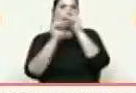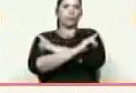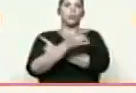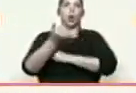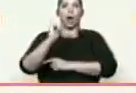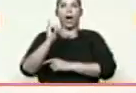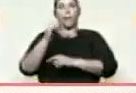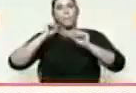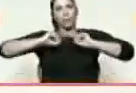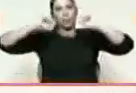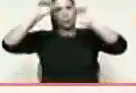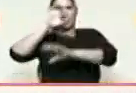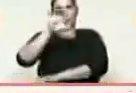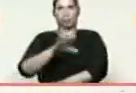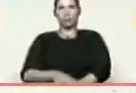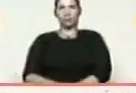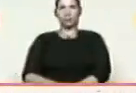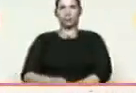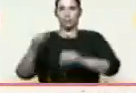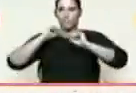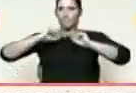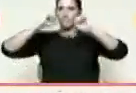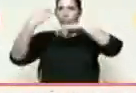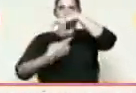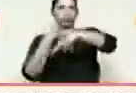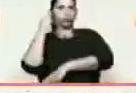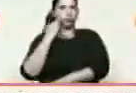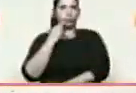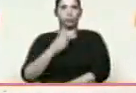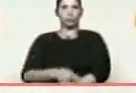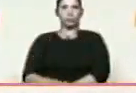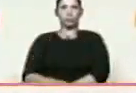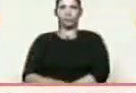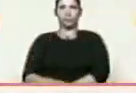¡Que viva la patria! ¡Viva! ¡Que viva la revolución bolivariana!